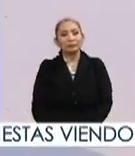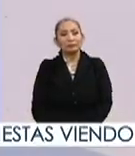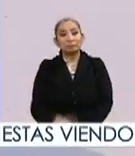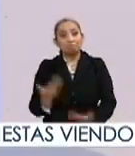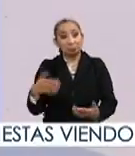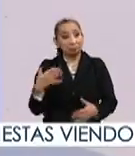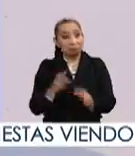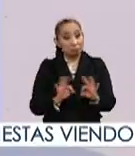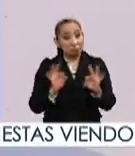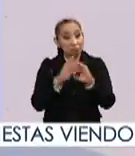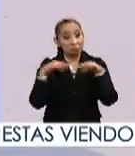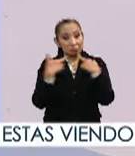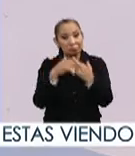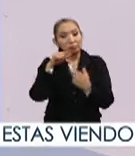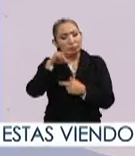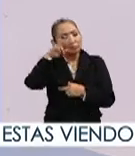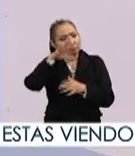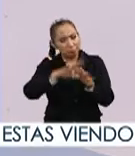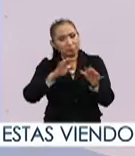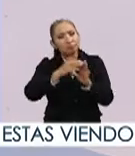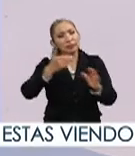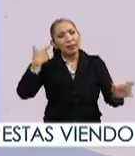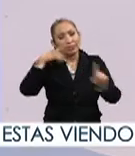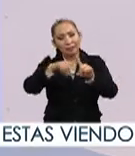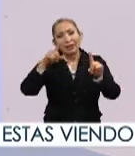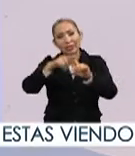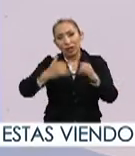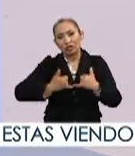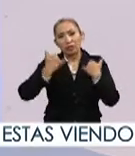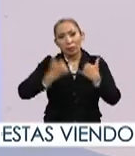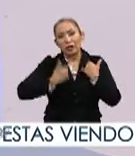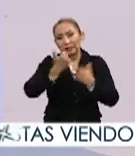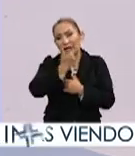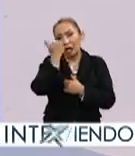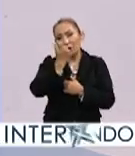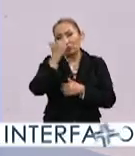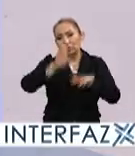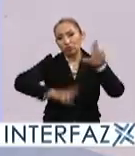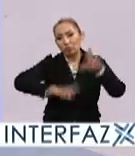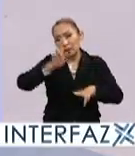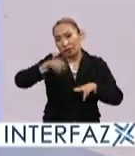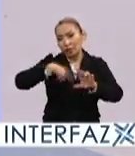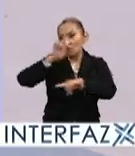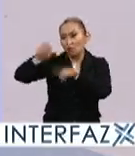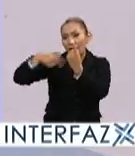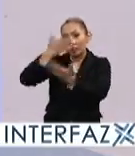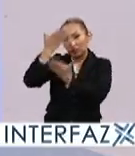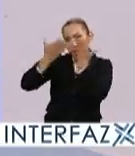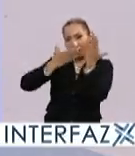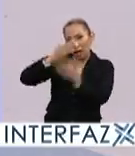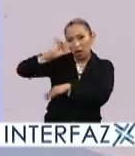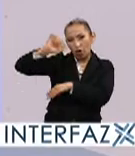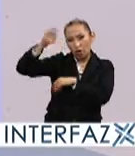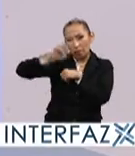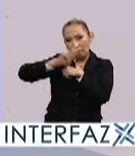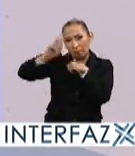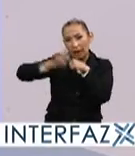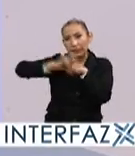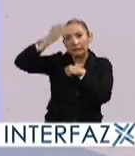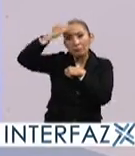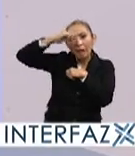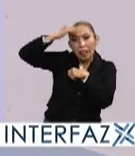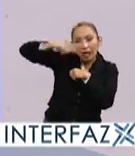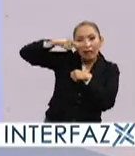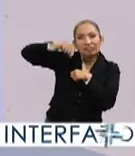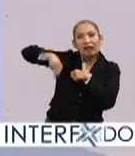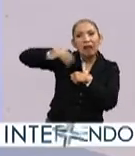Una importante reunión. Aquí hemos estado platicando con diferentes estudiantes normalistas que han tenido la oportunidad precisamente de tener